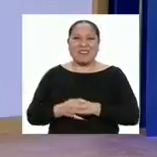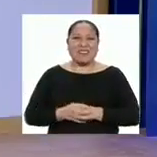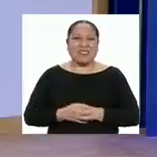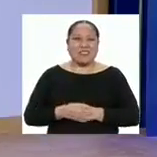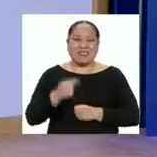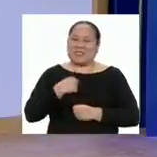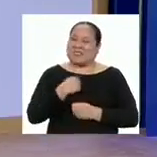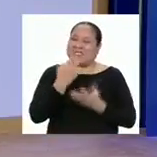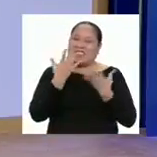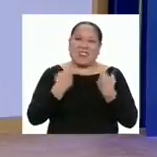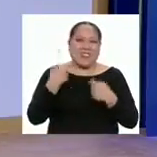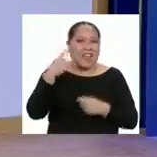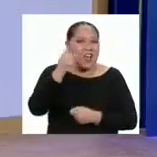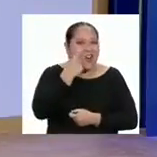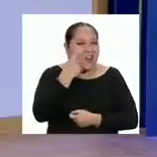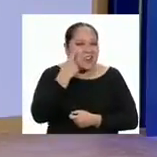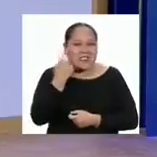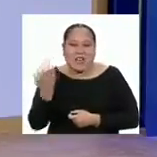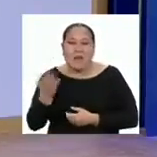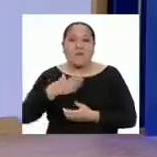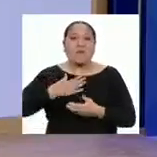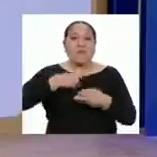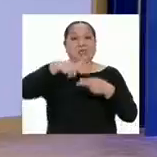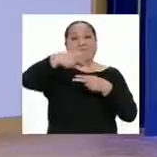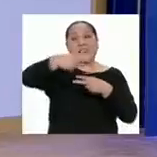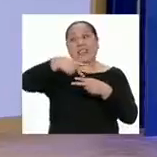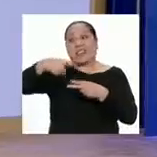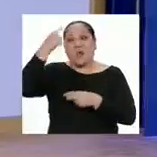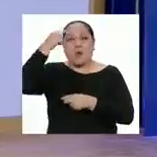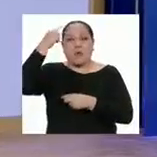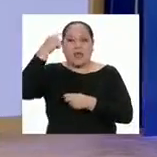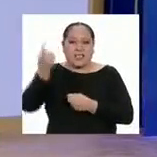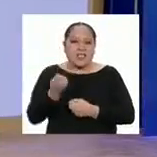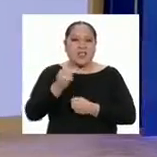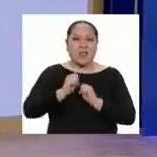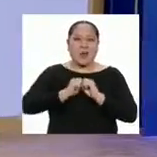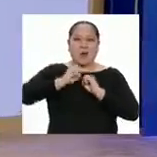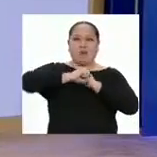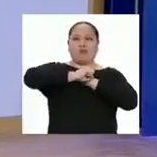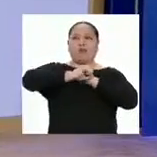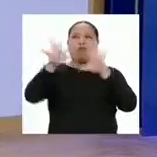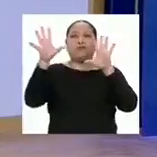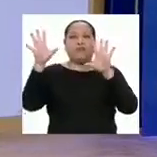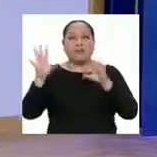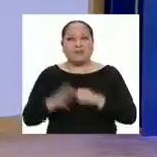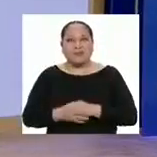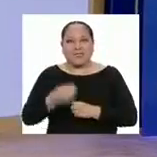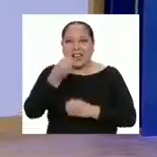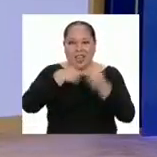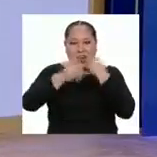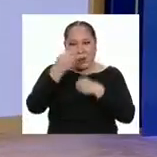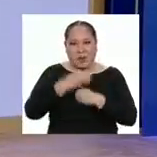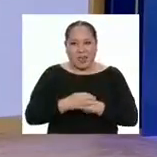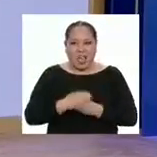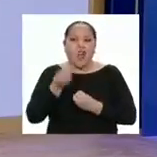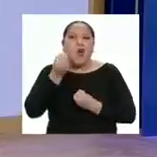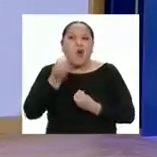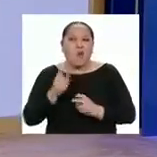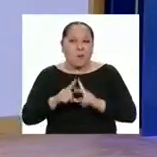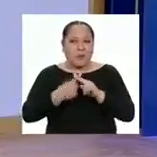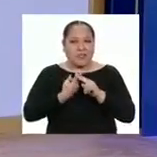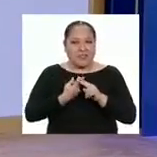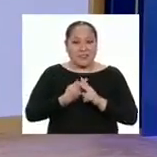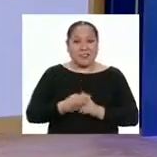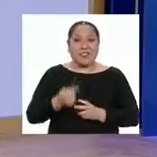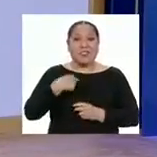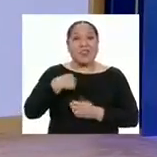Me muero de ganas de conocer lo que mis vecinas y vecinos piensan sobre el boom gastronómico. y los factores que lo impulsaron. Las